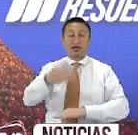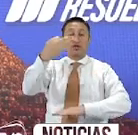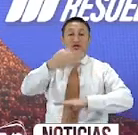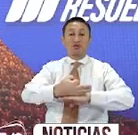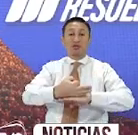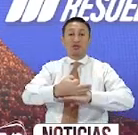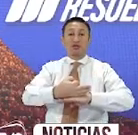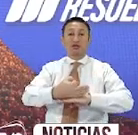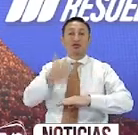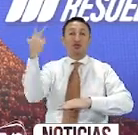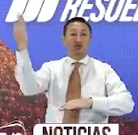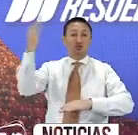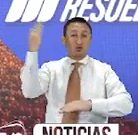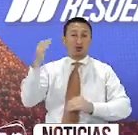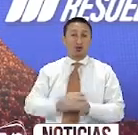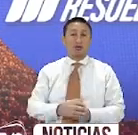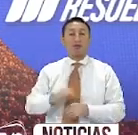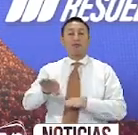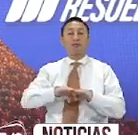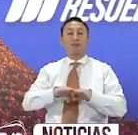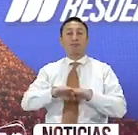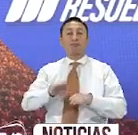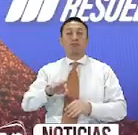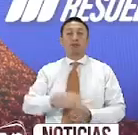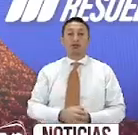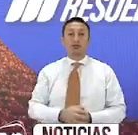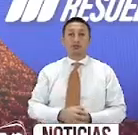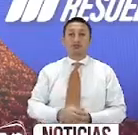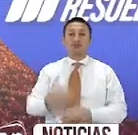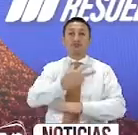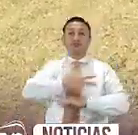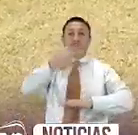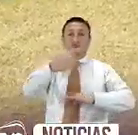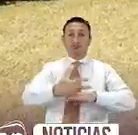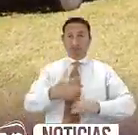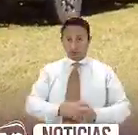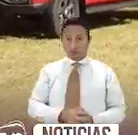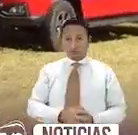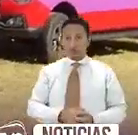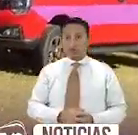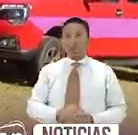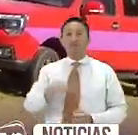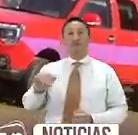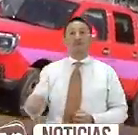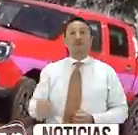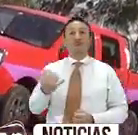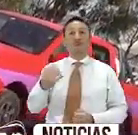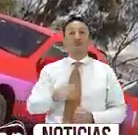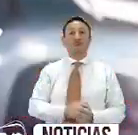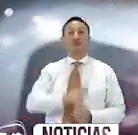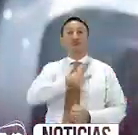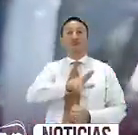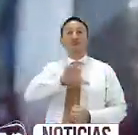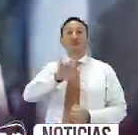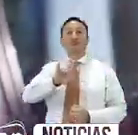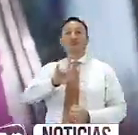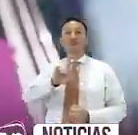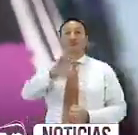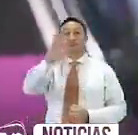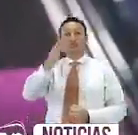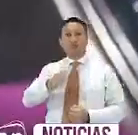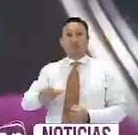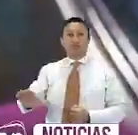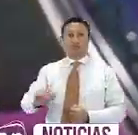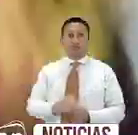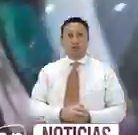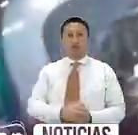Cotopaxi, Tungurahua, Imbabura, Carchi y Chimborazo. Este jueves se entregaron 38 camionetas subvencionadas